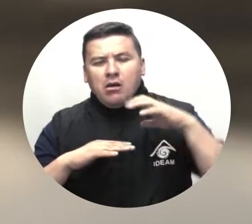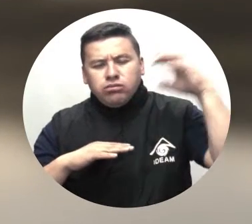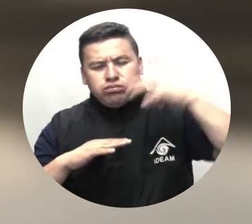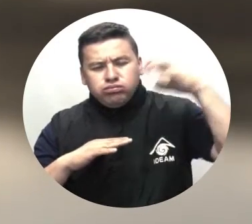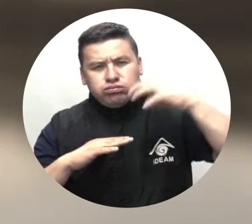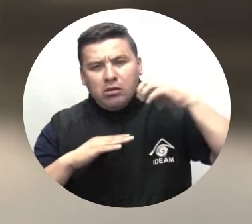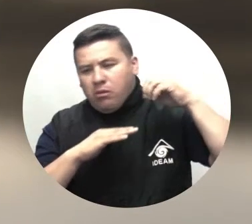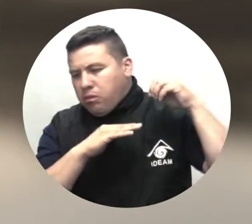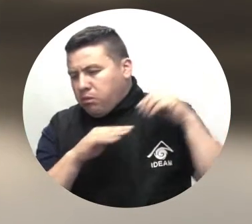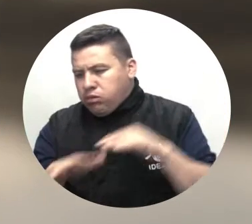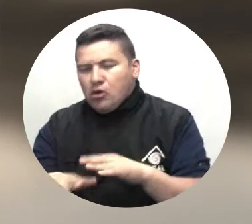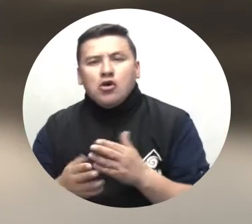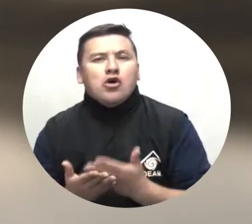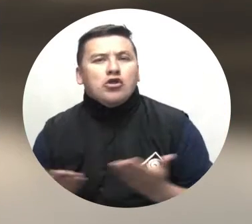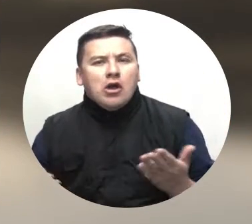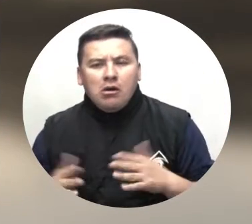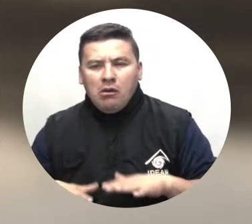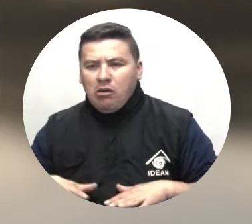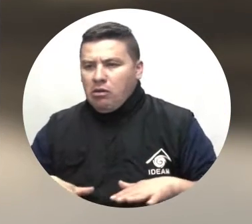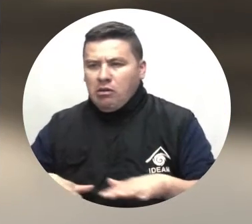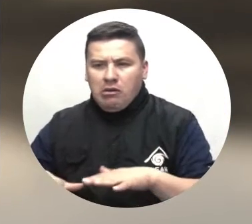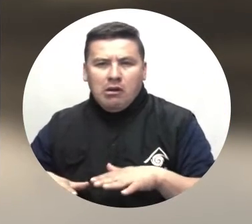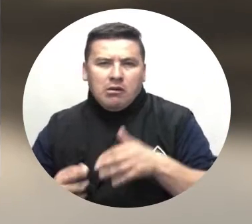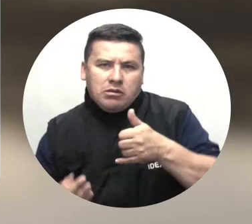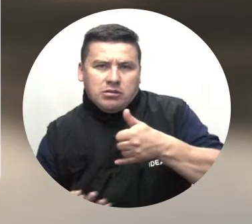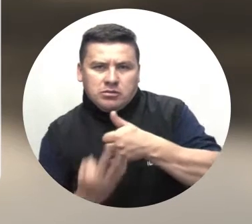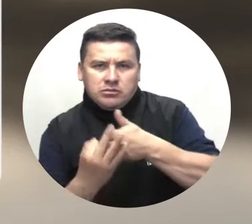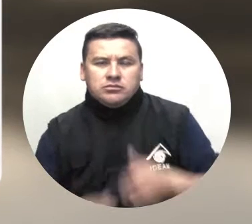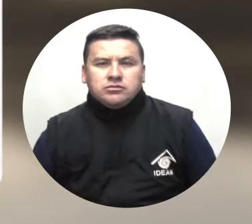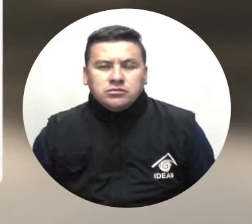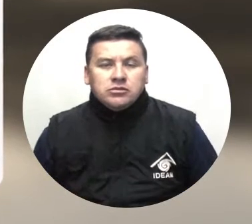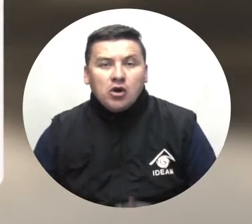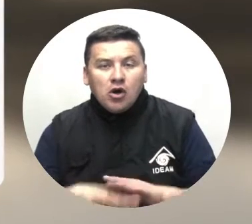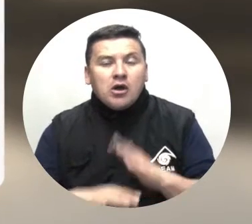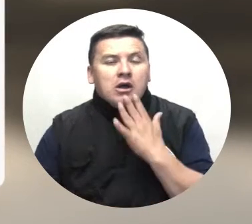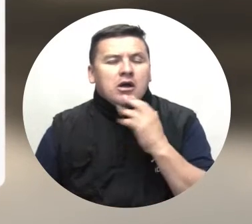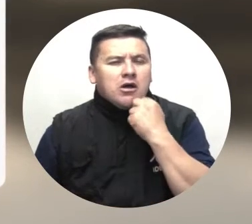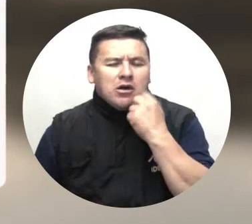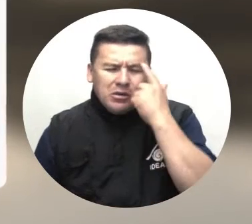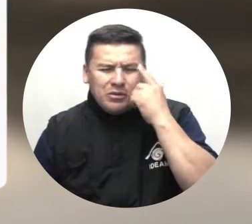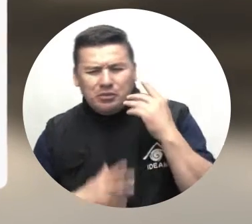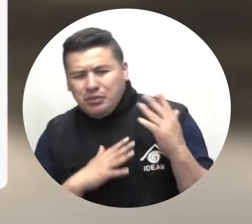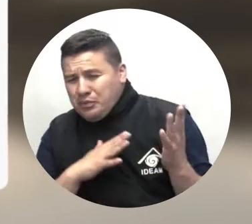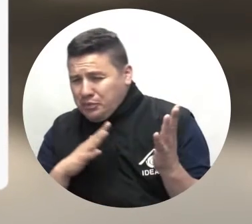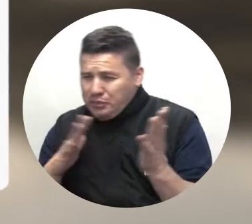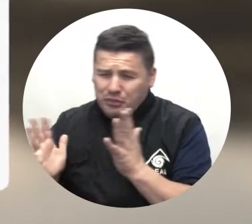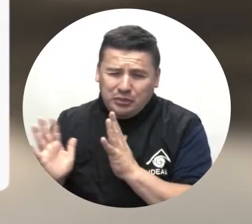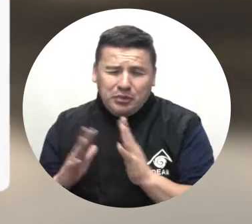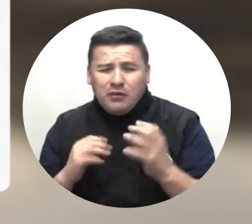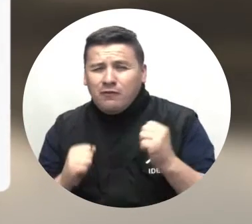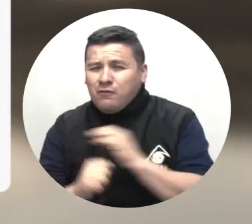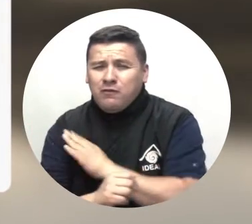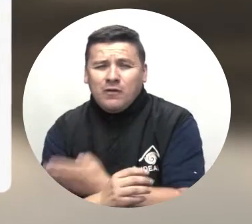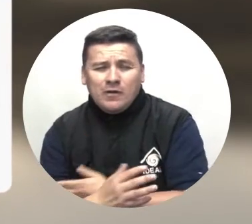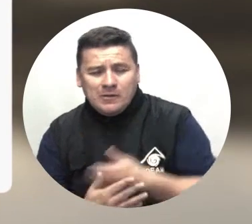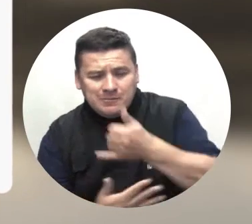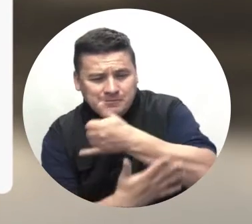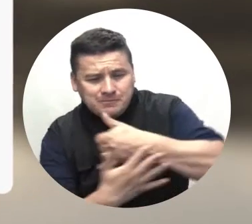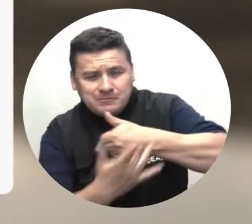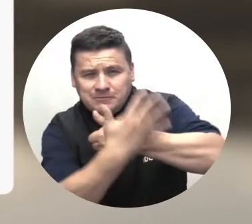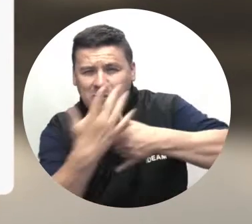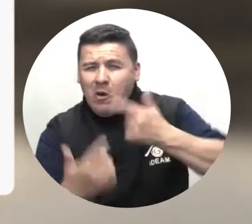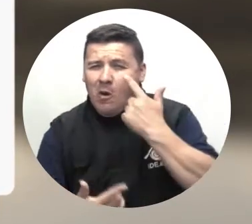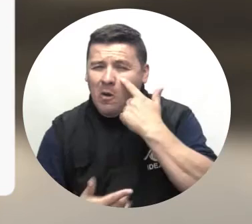alta de deslizamientos de tierra causados por las lluvias en sectores inestables de la región andina. Alerta naranja por alto oleaje y